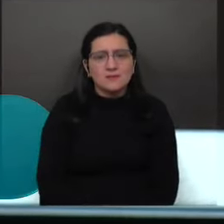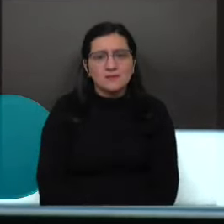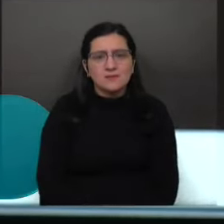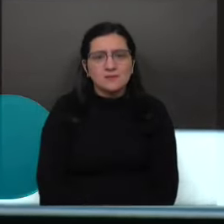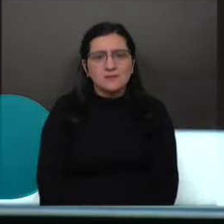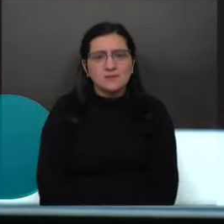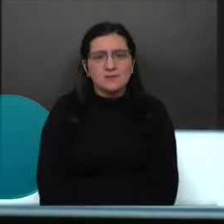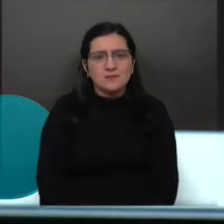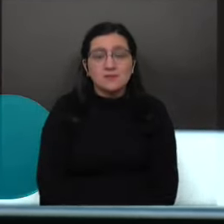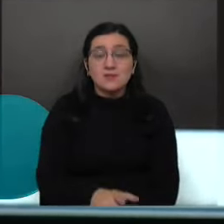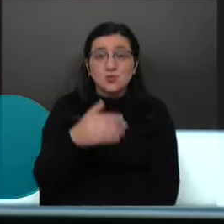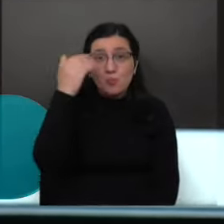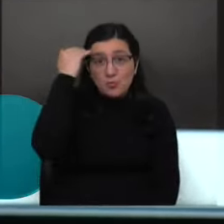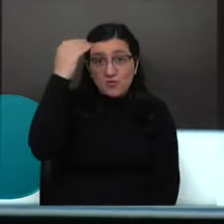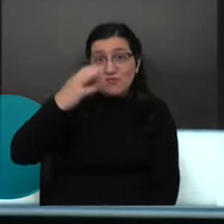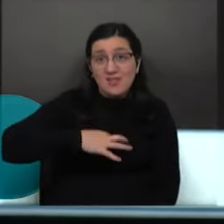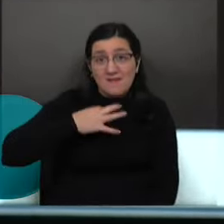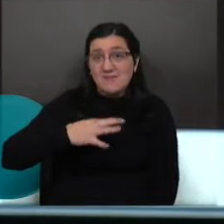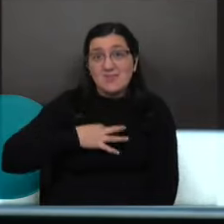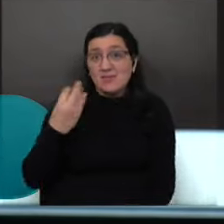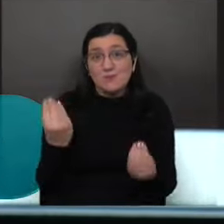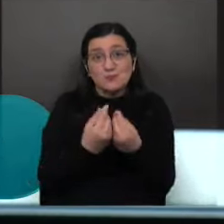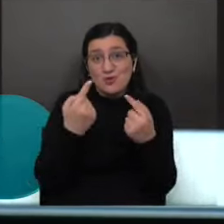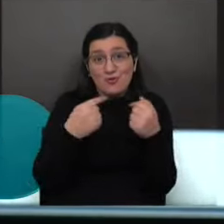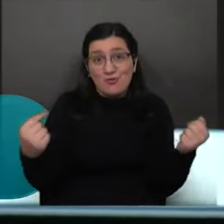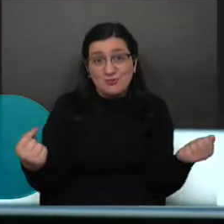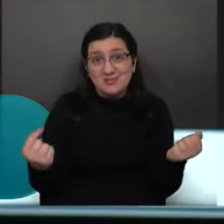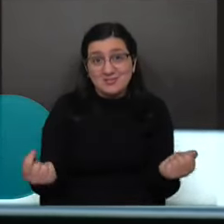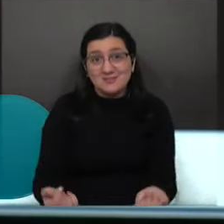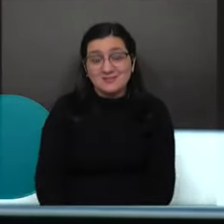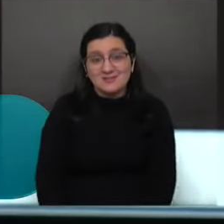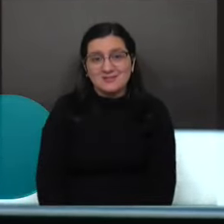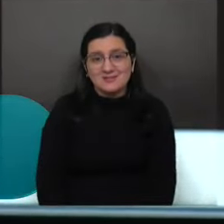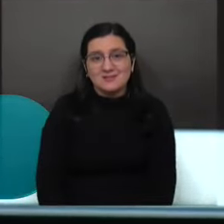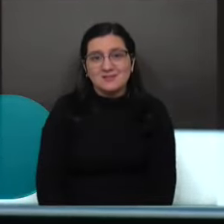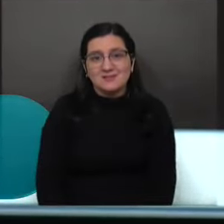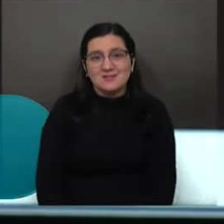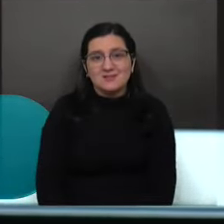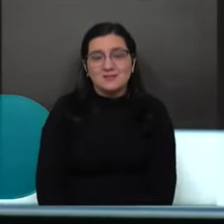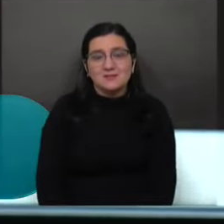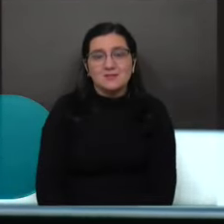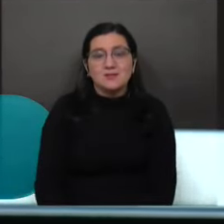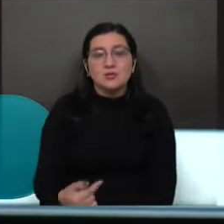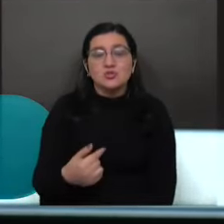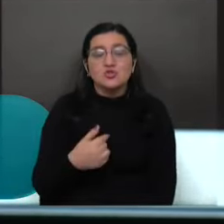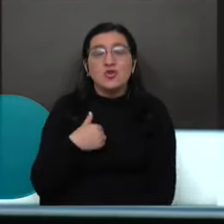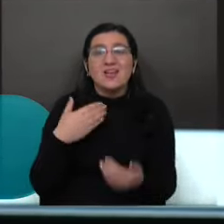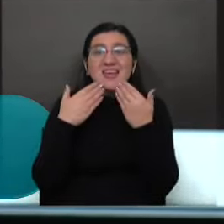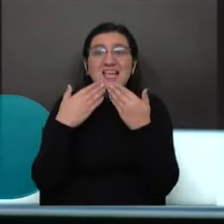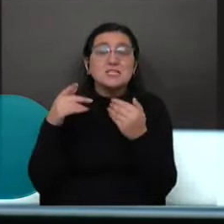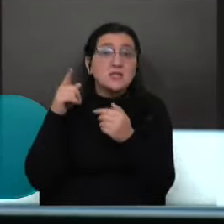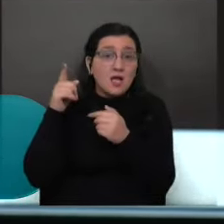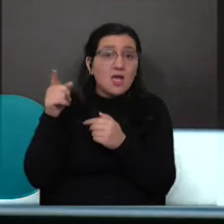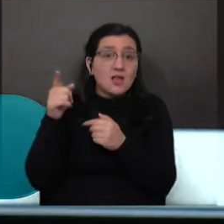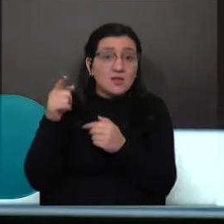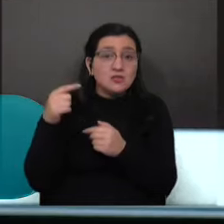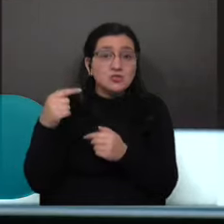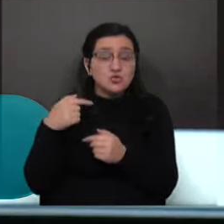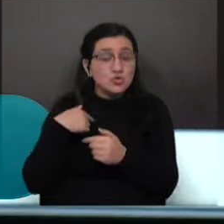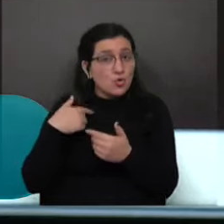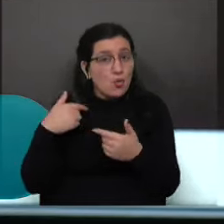un y un profe de la vida en muchas cosas porque si la madurez que hoy tengo la tengo gracias a a a al